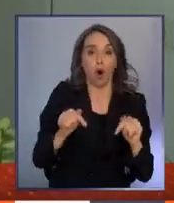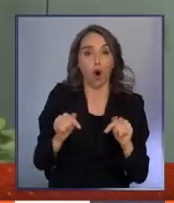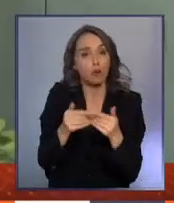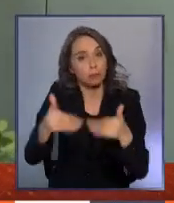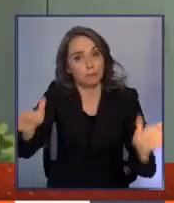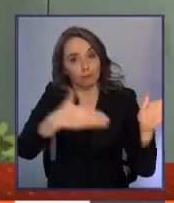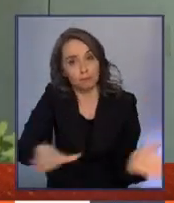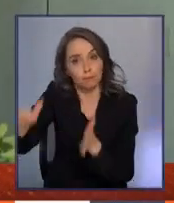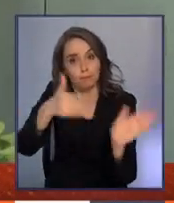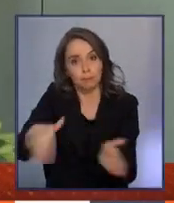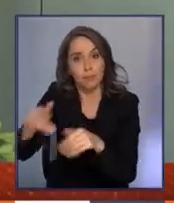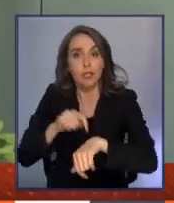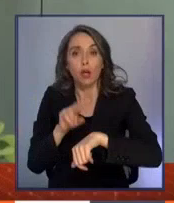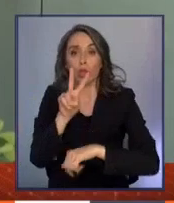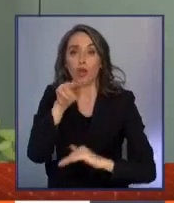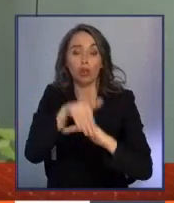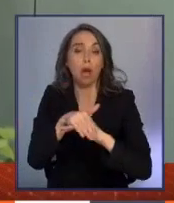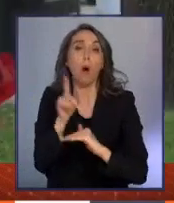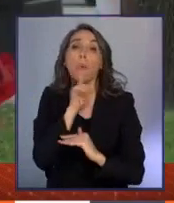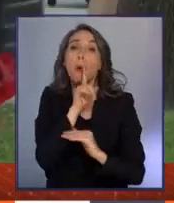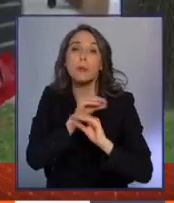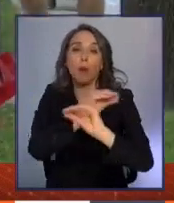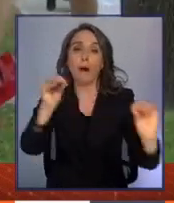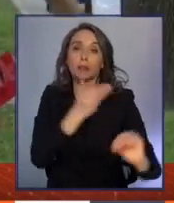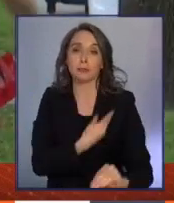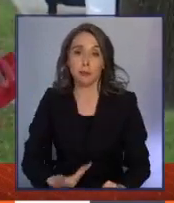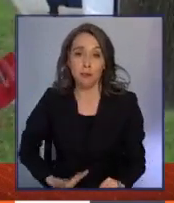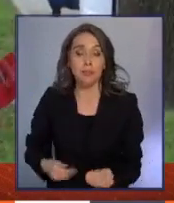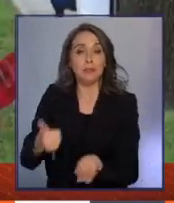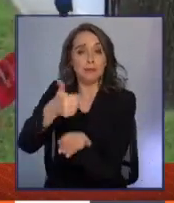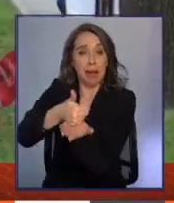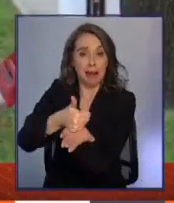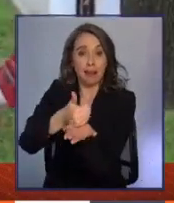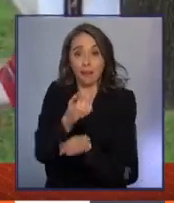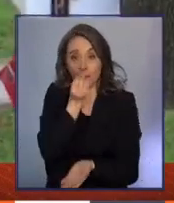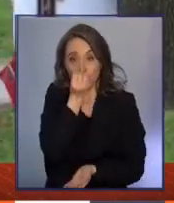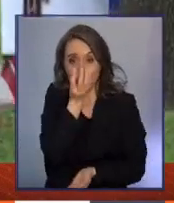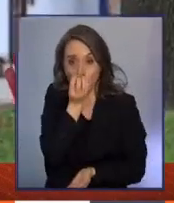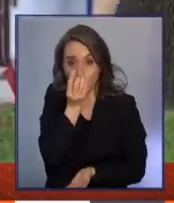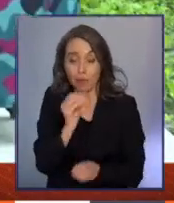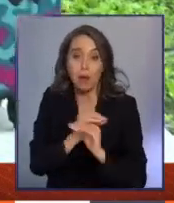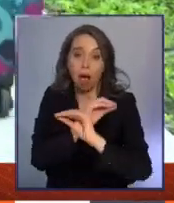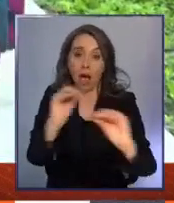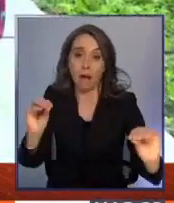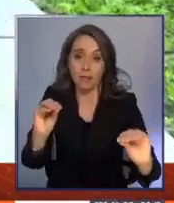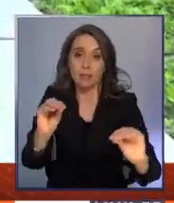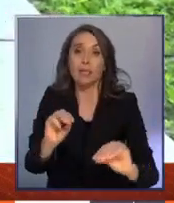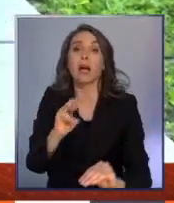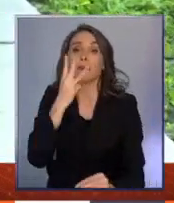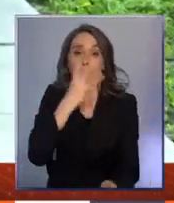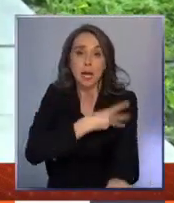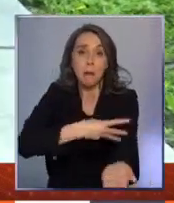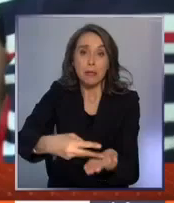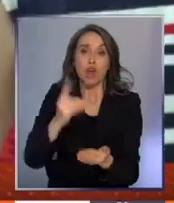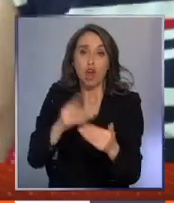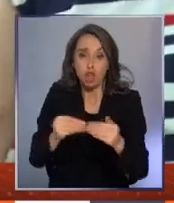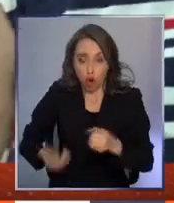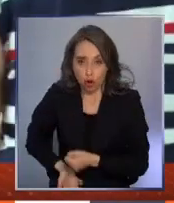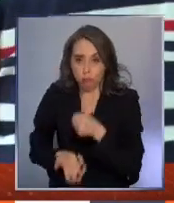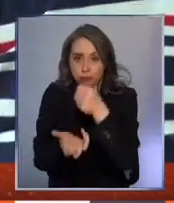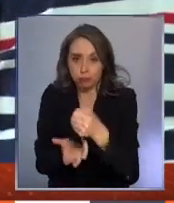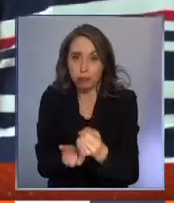las 2 de la tarde como último llamado. El gobernador de Florida, Ron DeSantis, ha puesto otros 3 millones de dólares también en ayudas